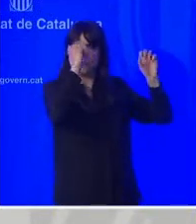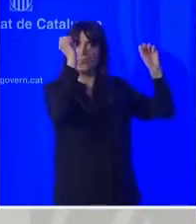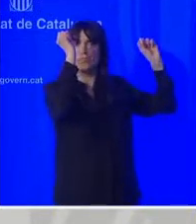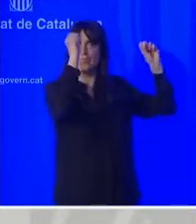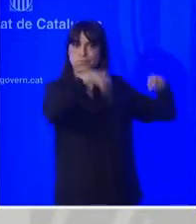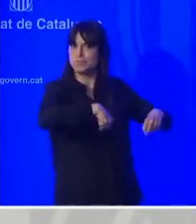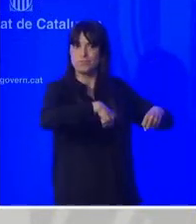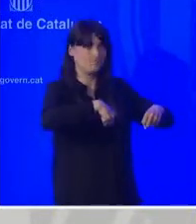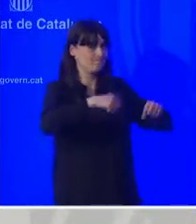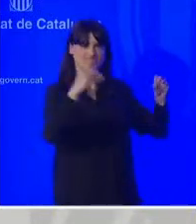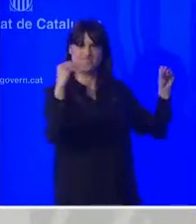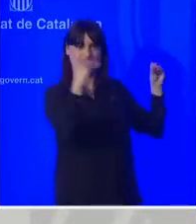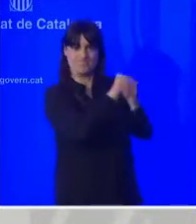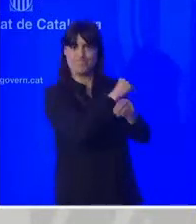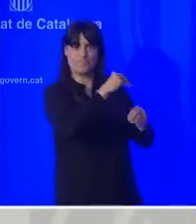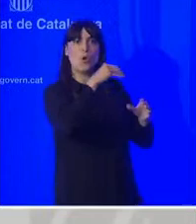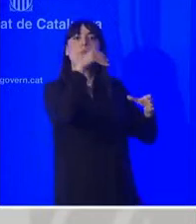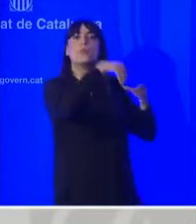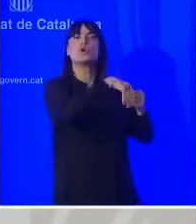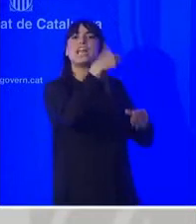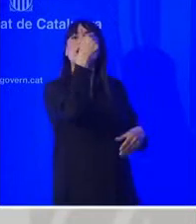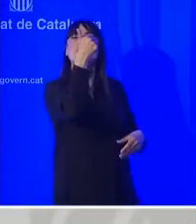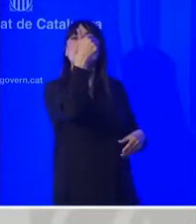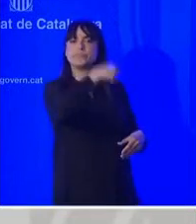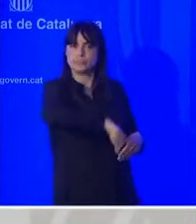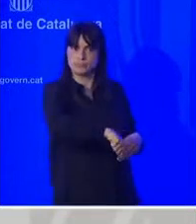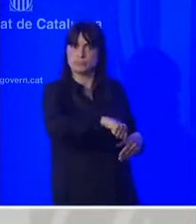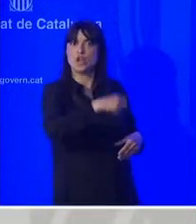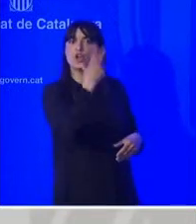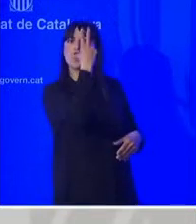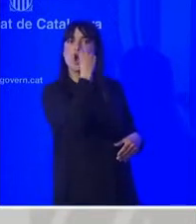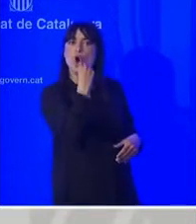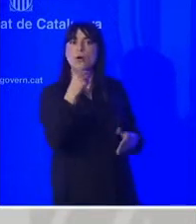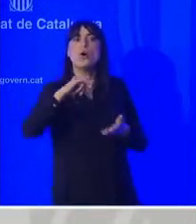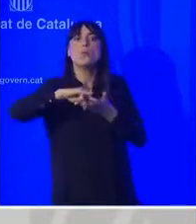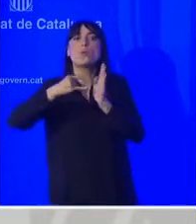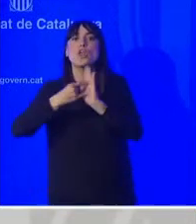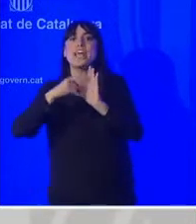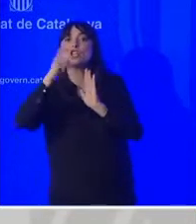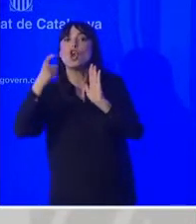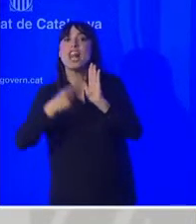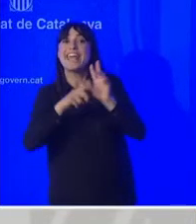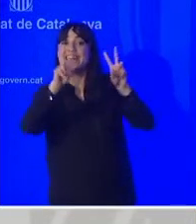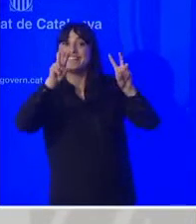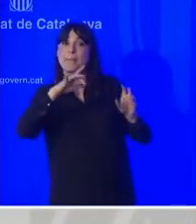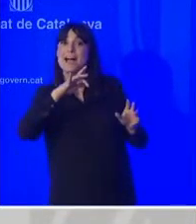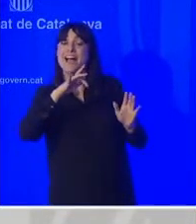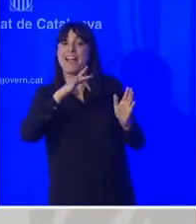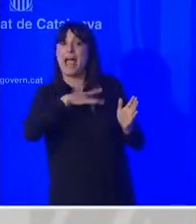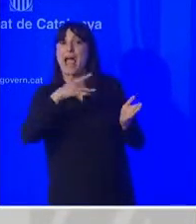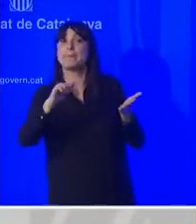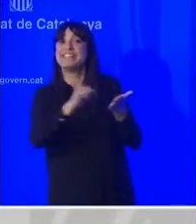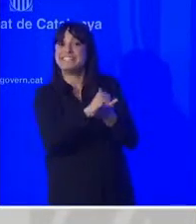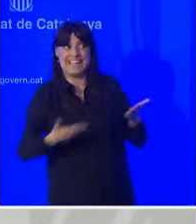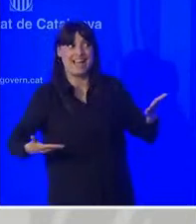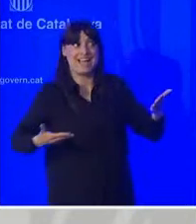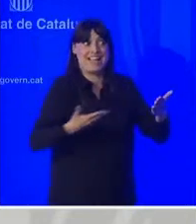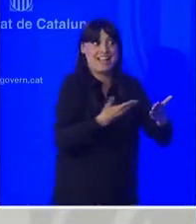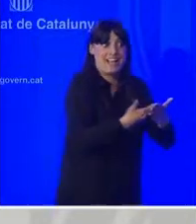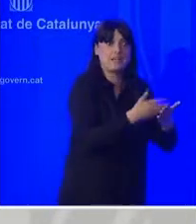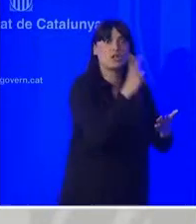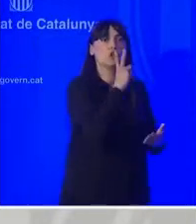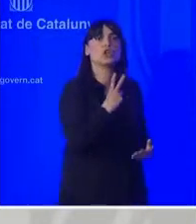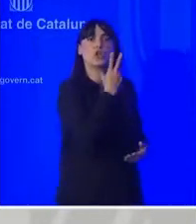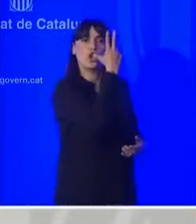aceptado la tramitación de este proyecto de ley de amnistía para nosotros pues es un indicativo más de que el Partido de Socialistas